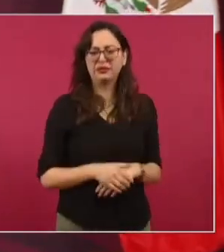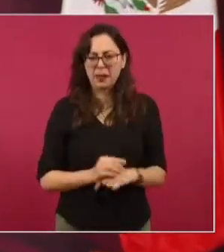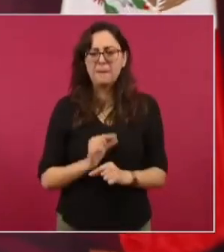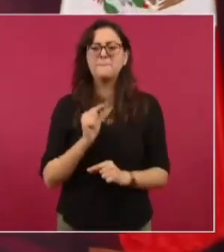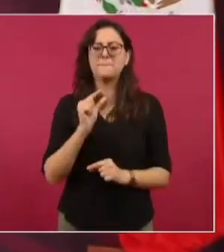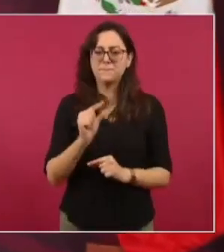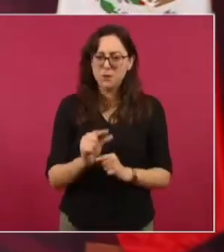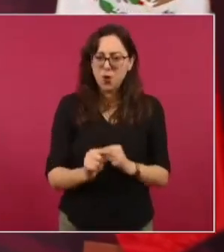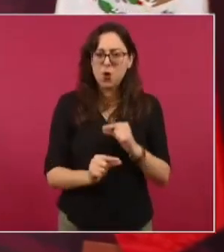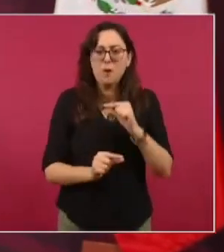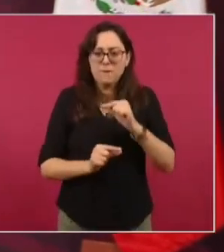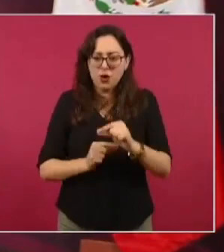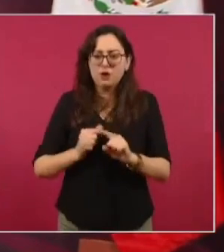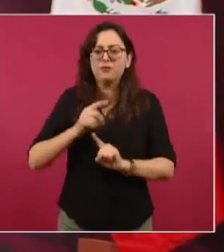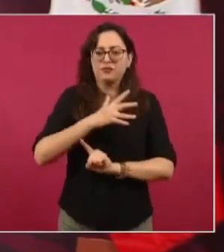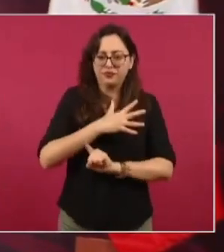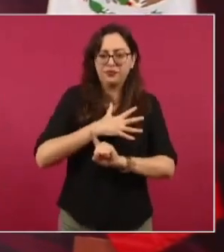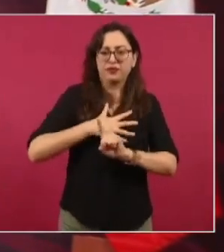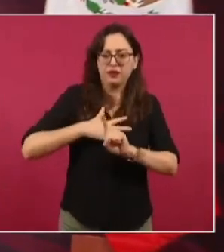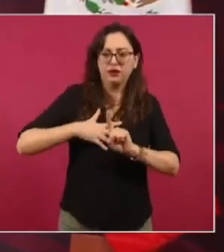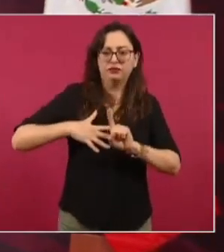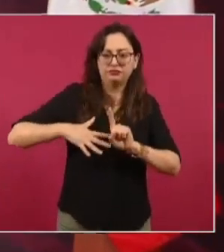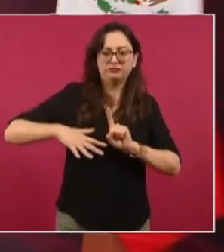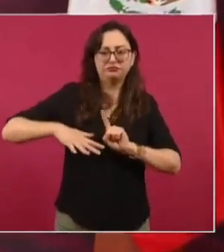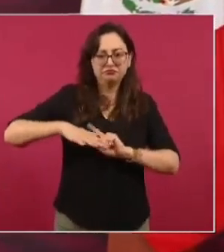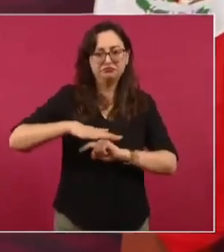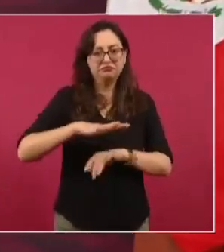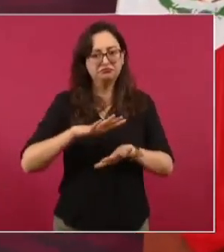a poco van cambiando las cosas pero ahora